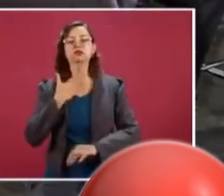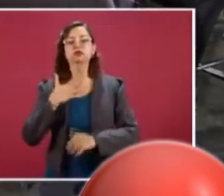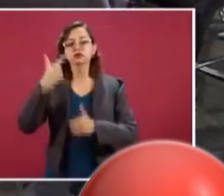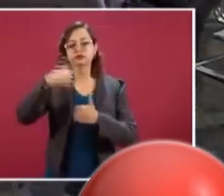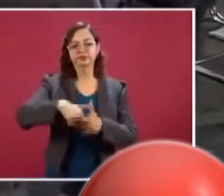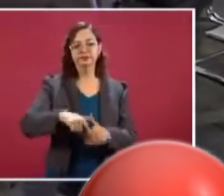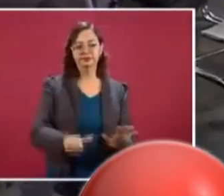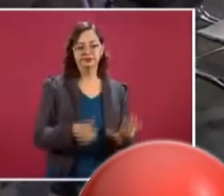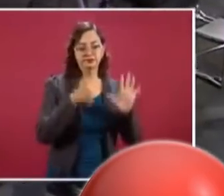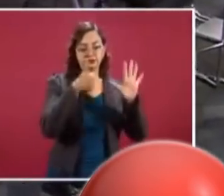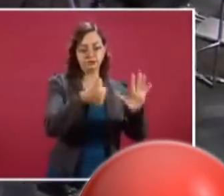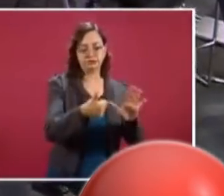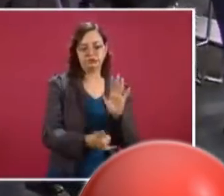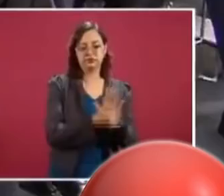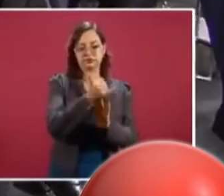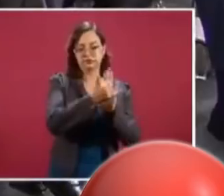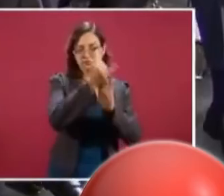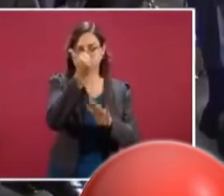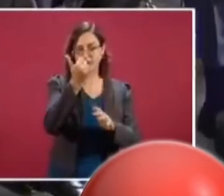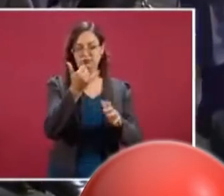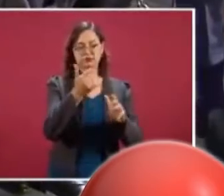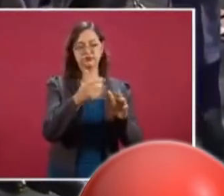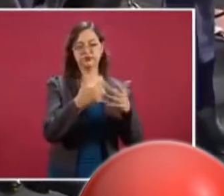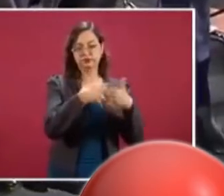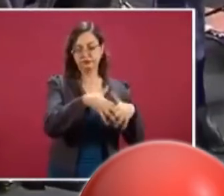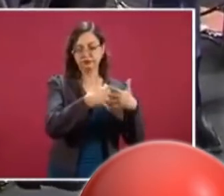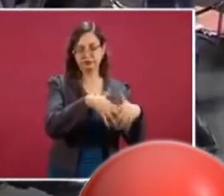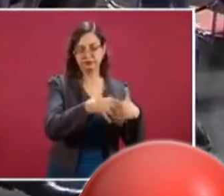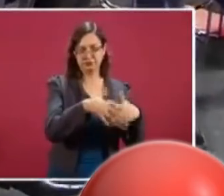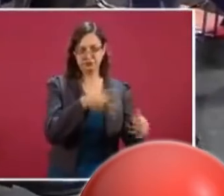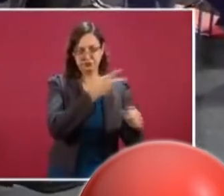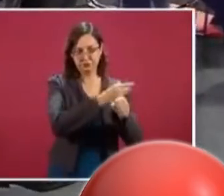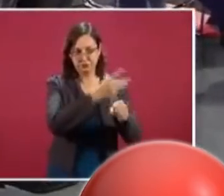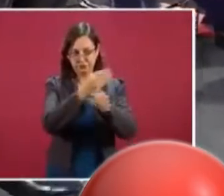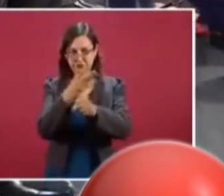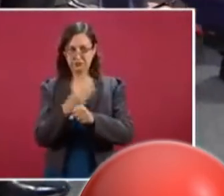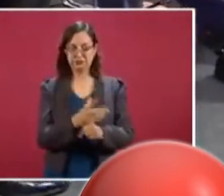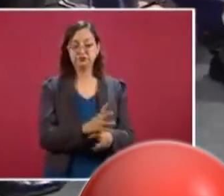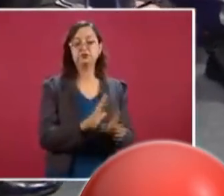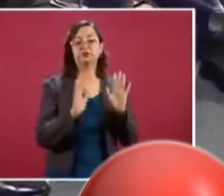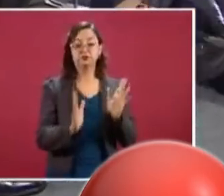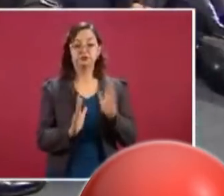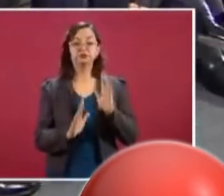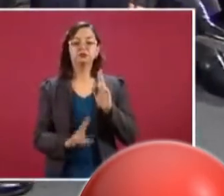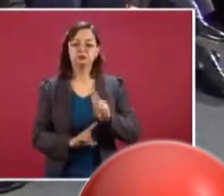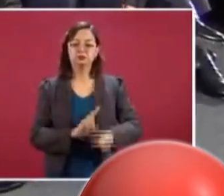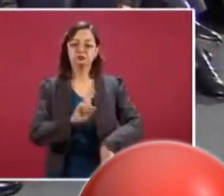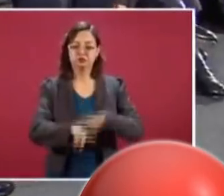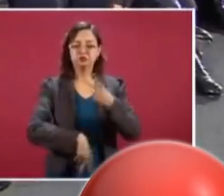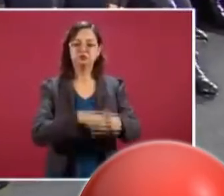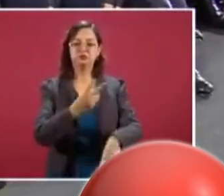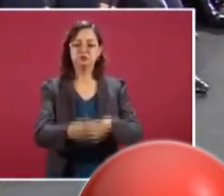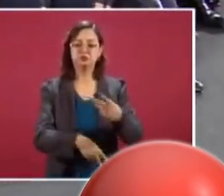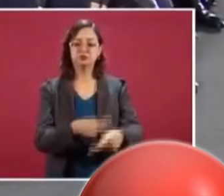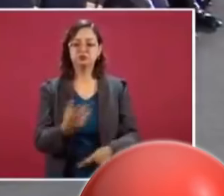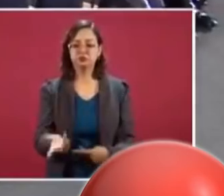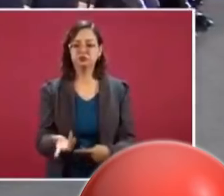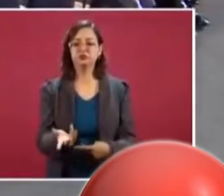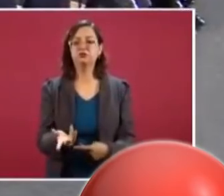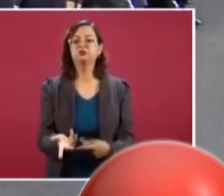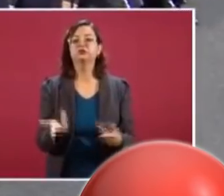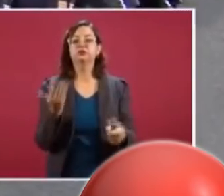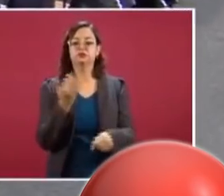6 refinerías. De modo que ahí va la economía del país, y con